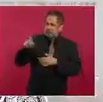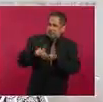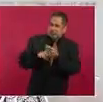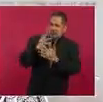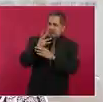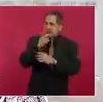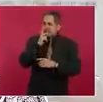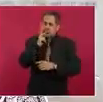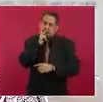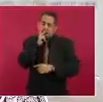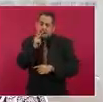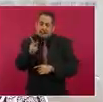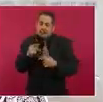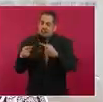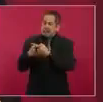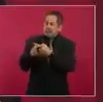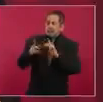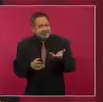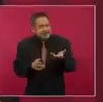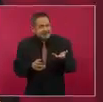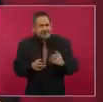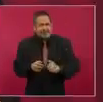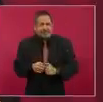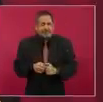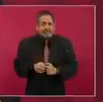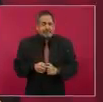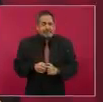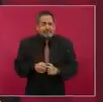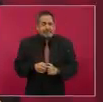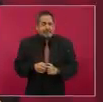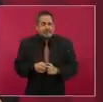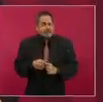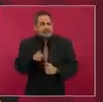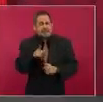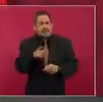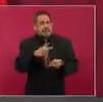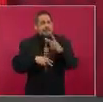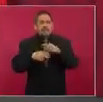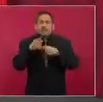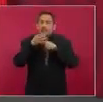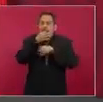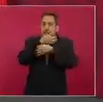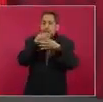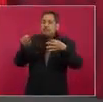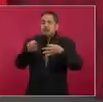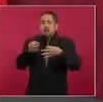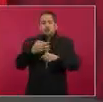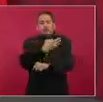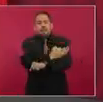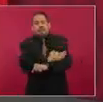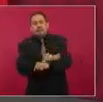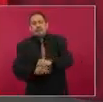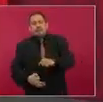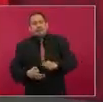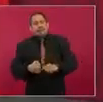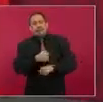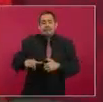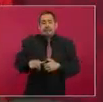intereses. Pero miren, ¿cuándo viene a declarar? Después de un